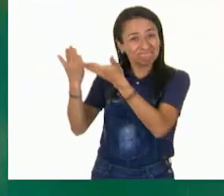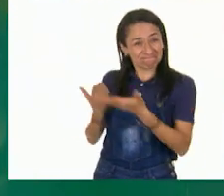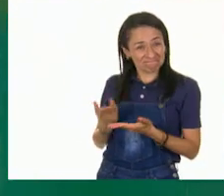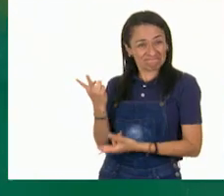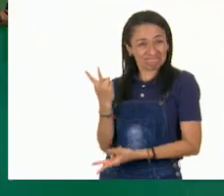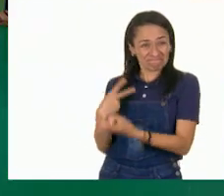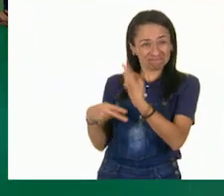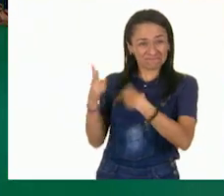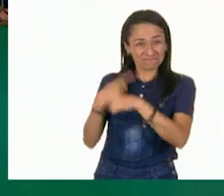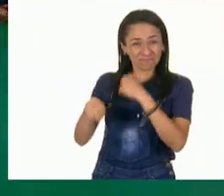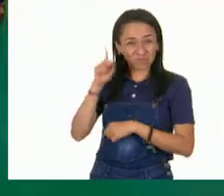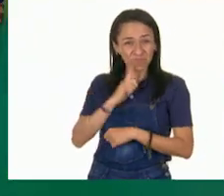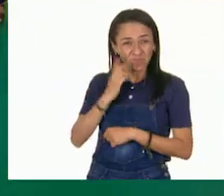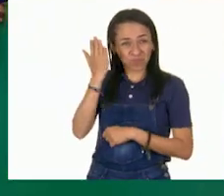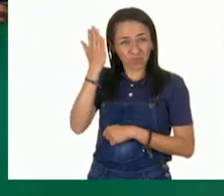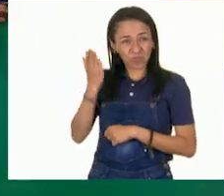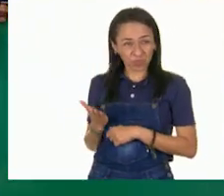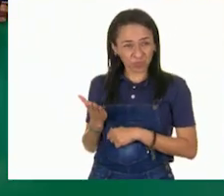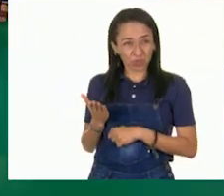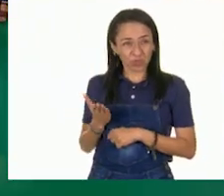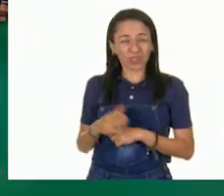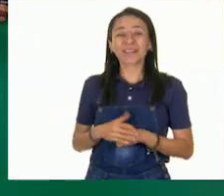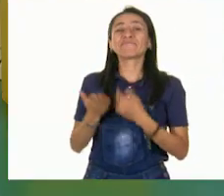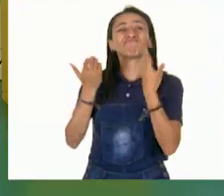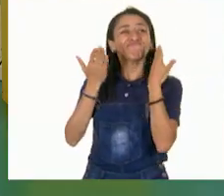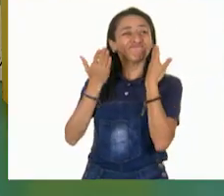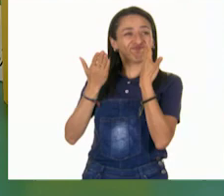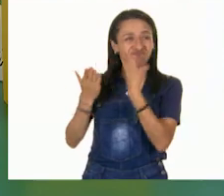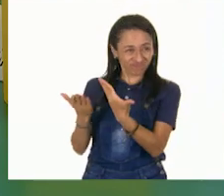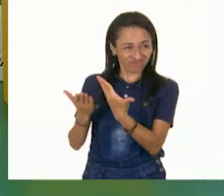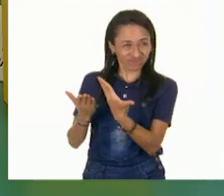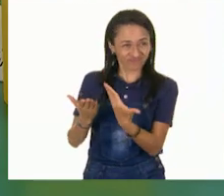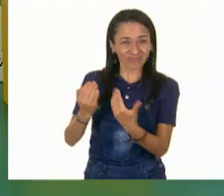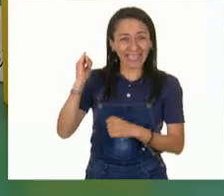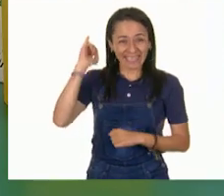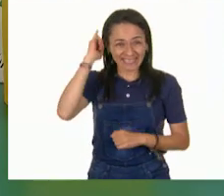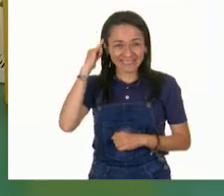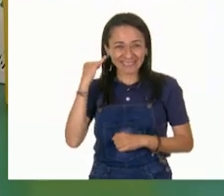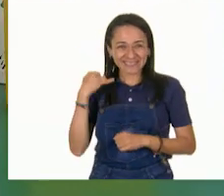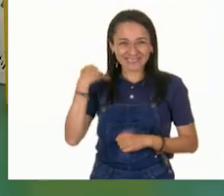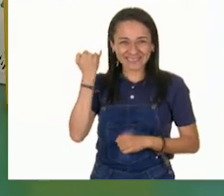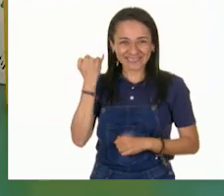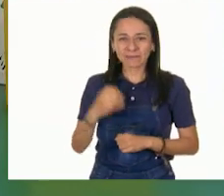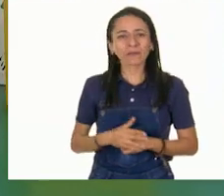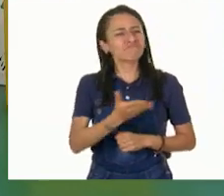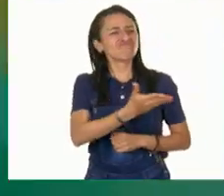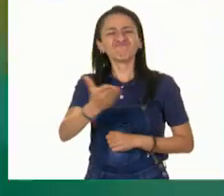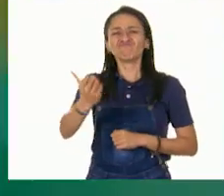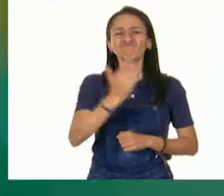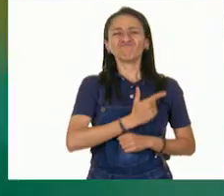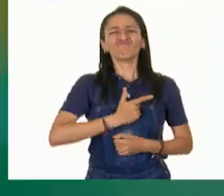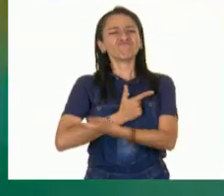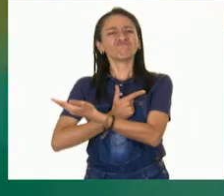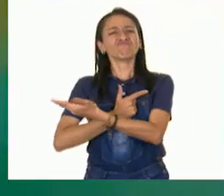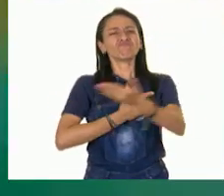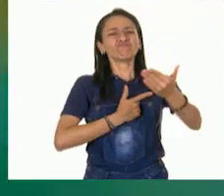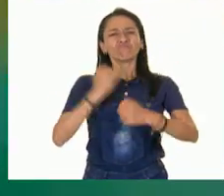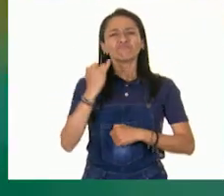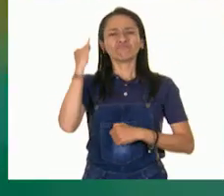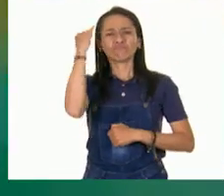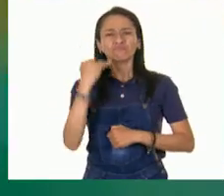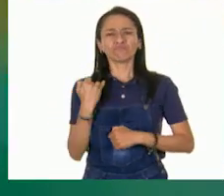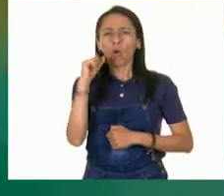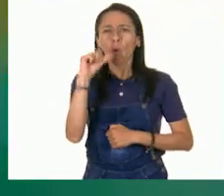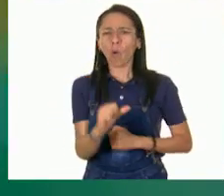Isabelova. ¡Ay, perro! ¡Cuánto gusto de verlos a todos ustedes! La clase se va a impartir en este momento, el día